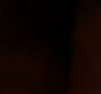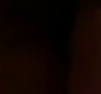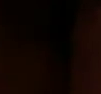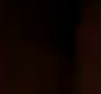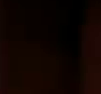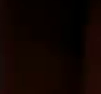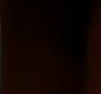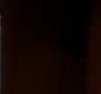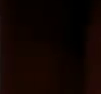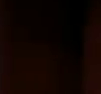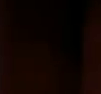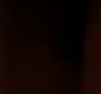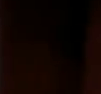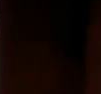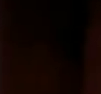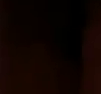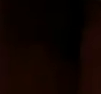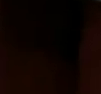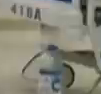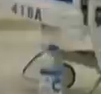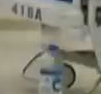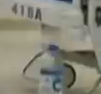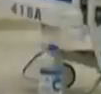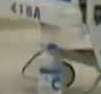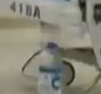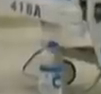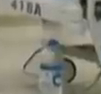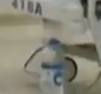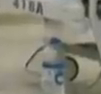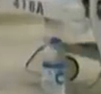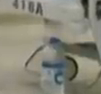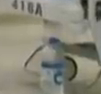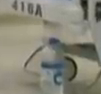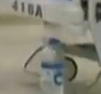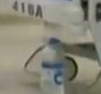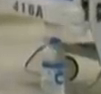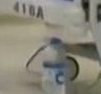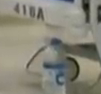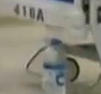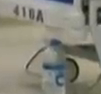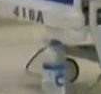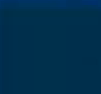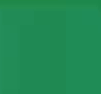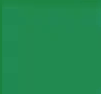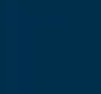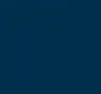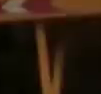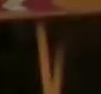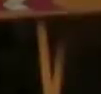cuidados intensivos. La capital se está perfilando para una nueva ola de contagios.